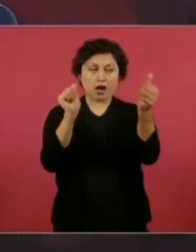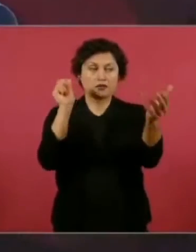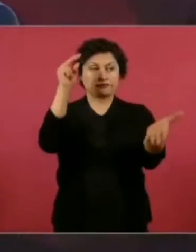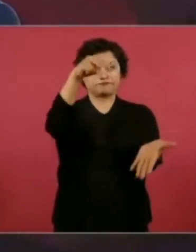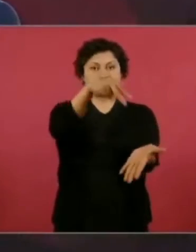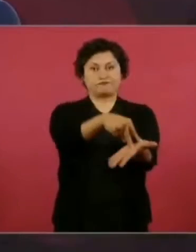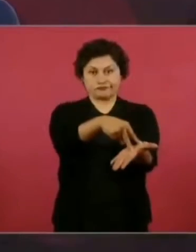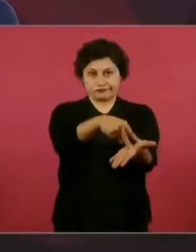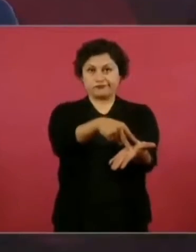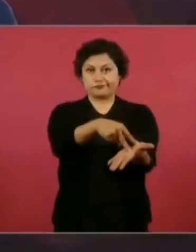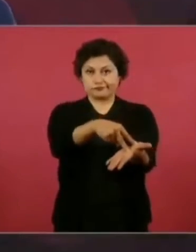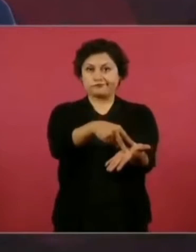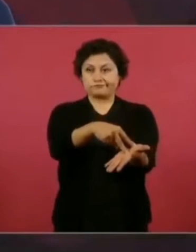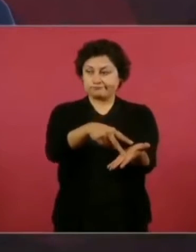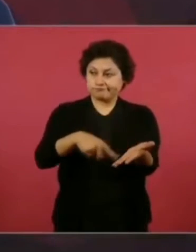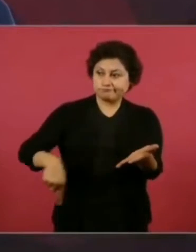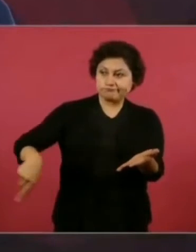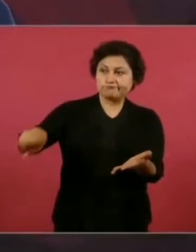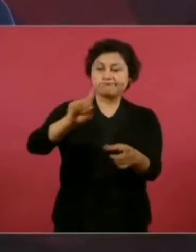suficiente